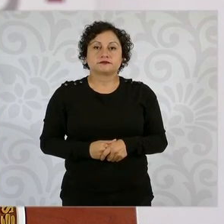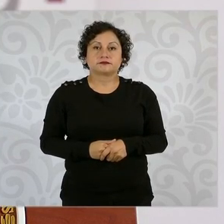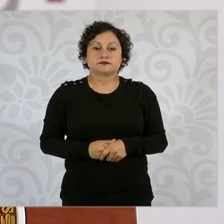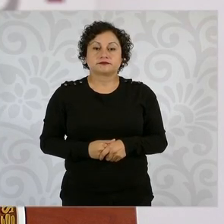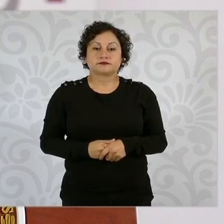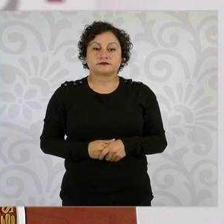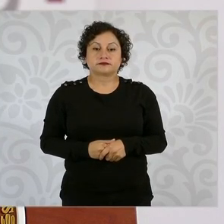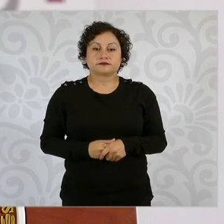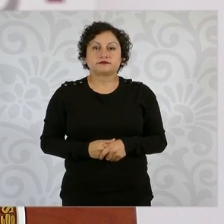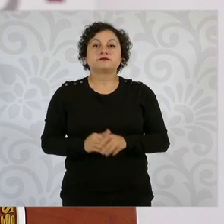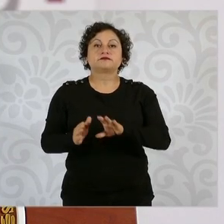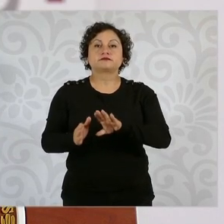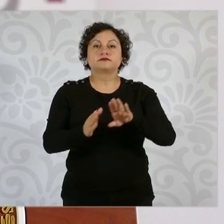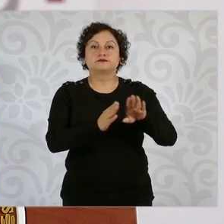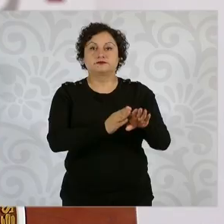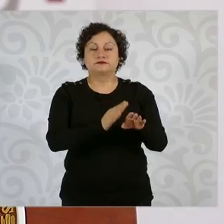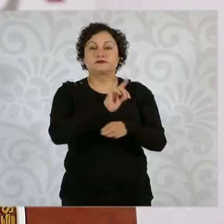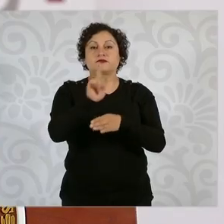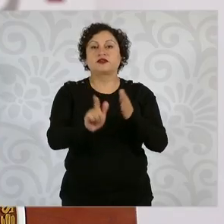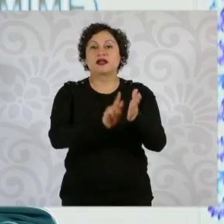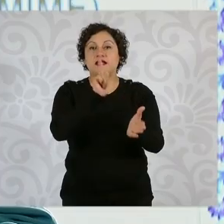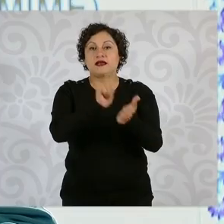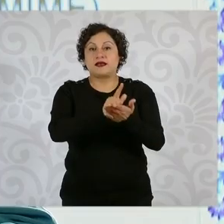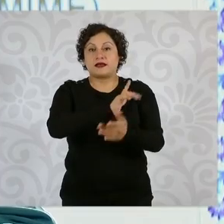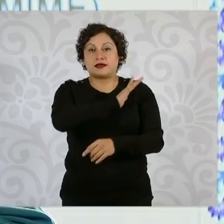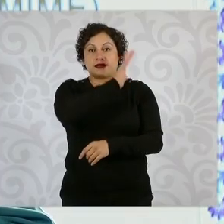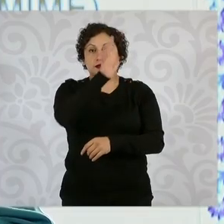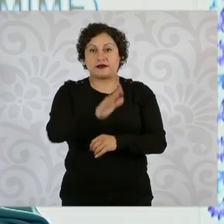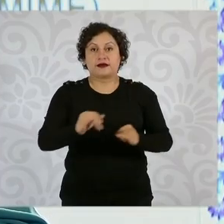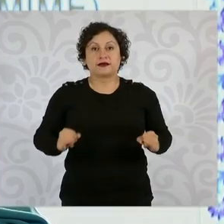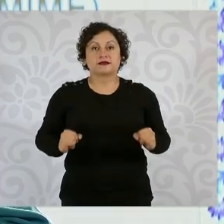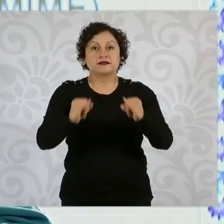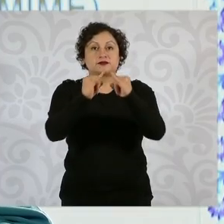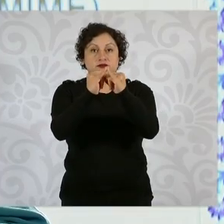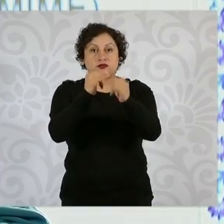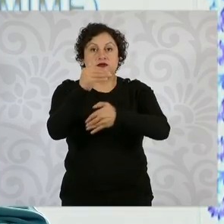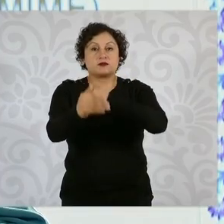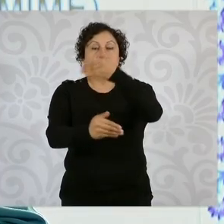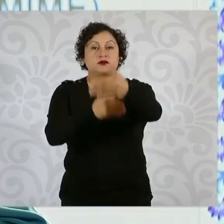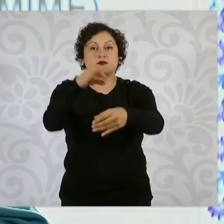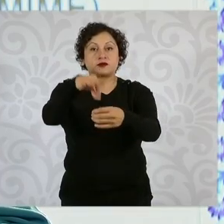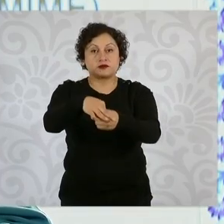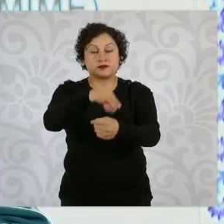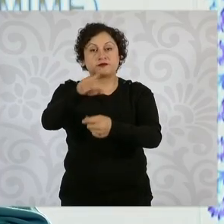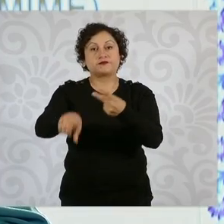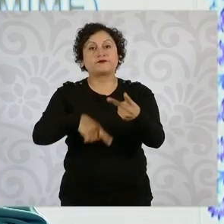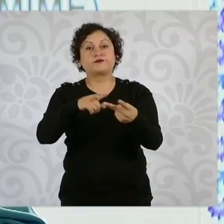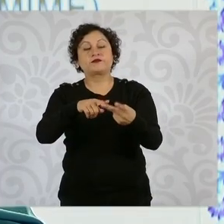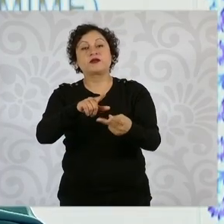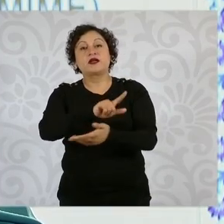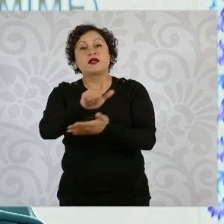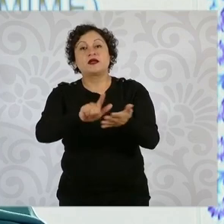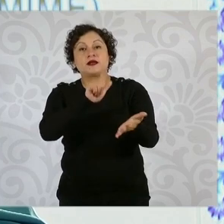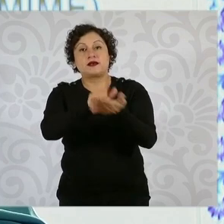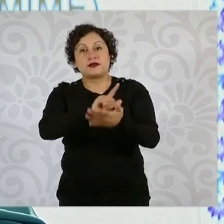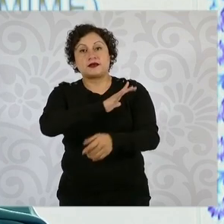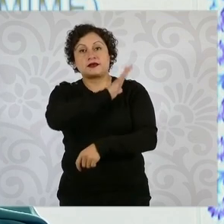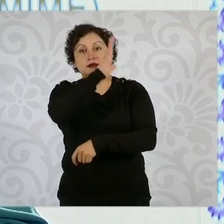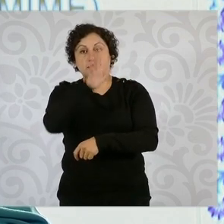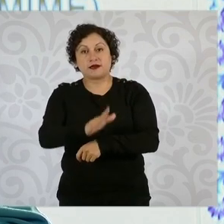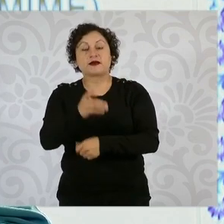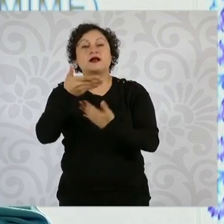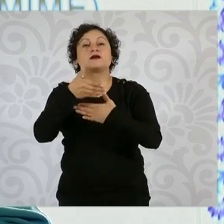estas dos leyes: Ley General de Instituciones y Procedimientos Electorales, Ley General del Sistema de Medios de Impugnación en